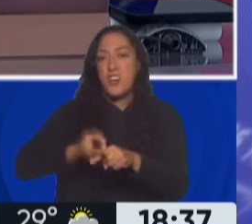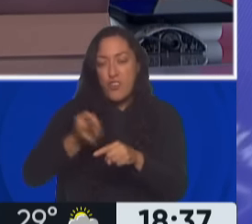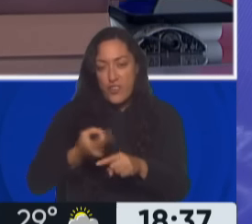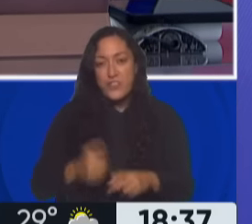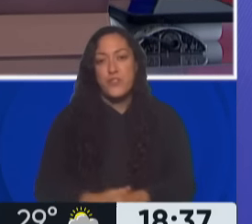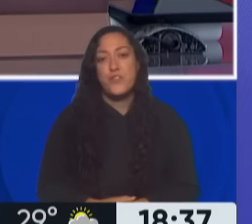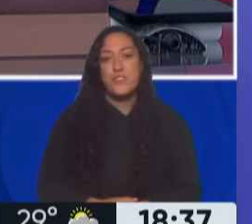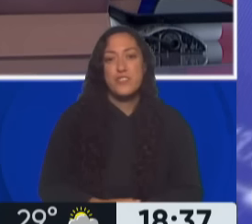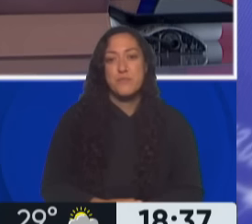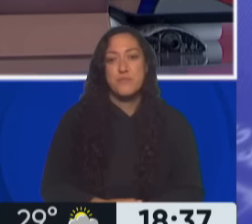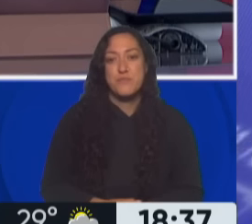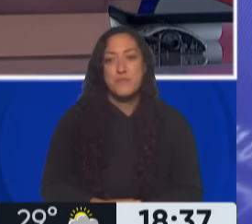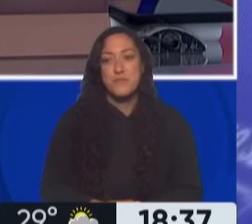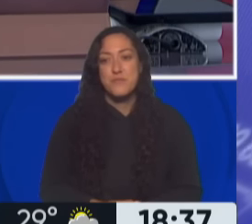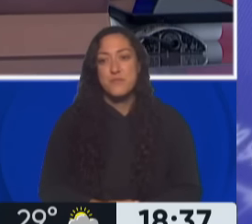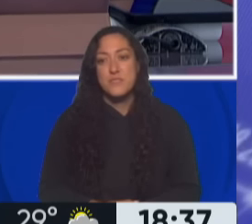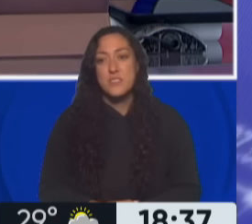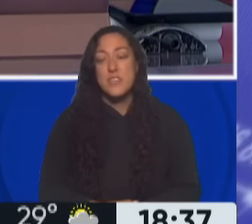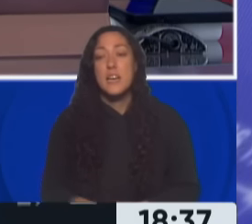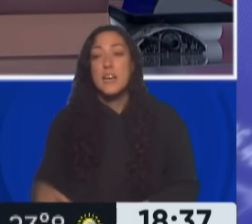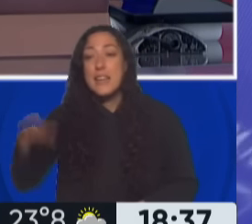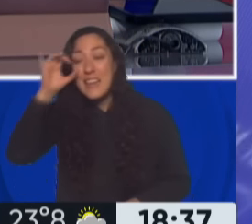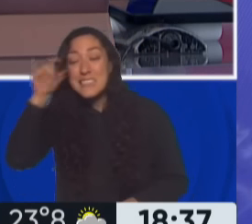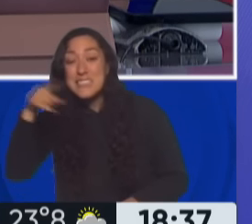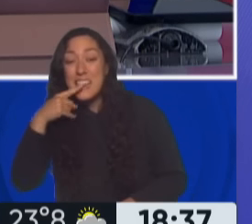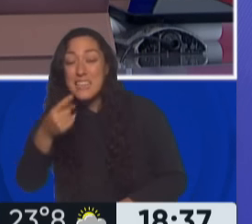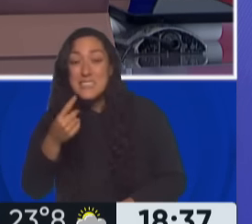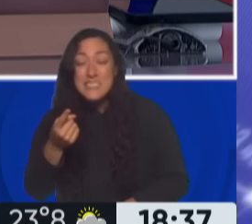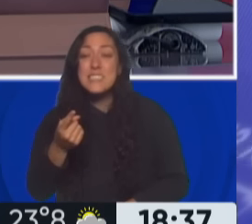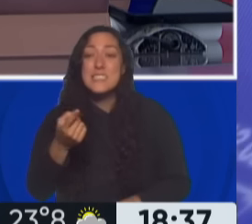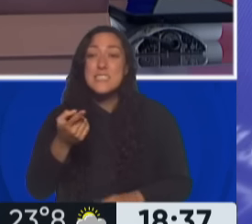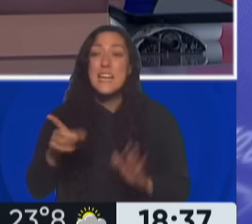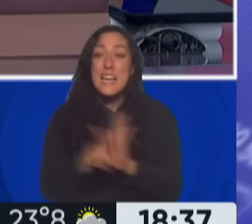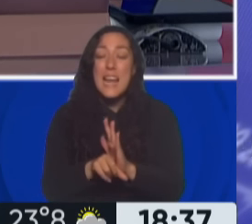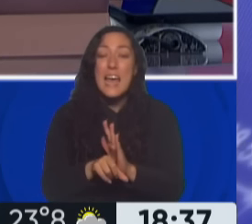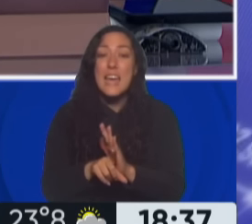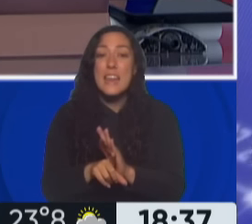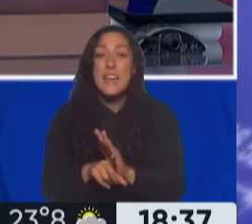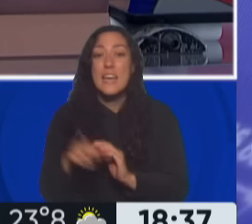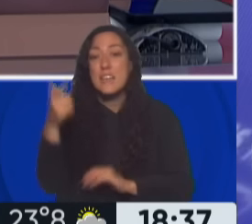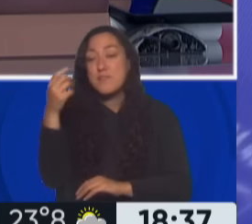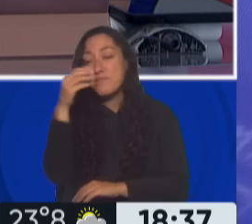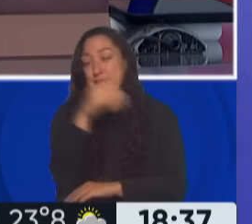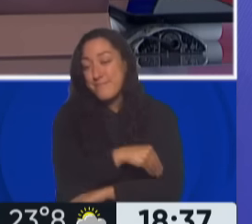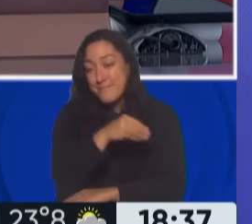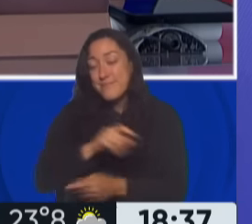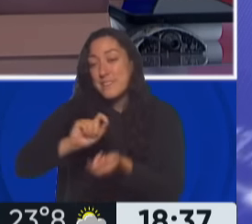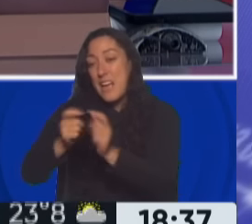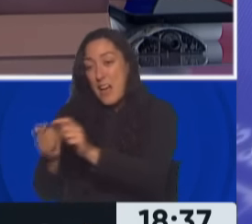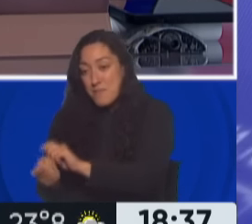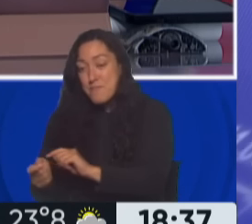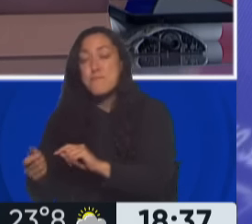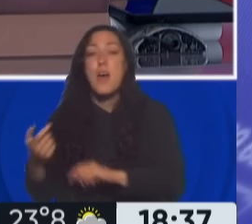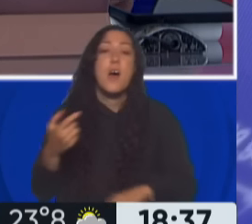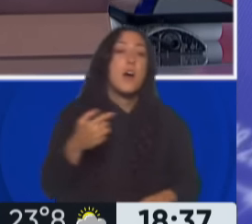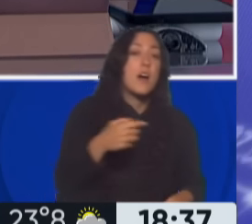justamente la decisión de Delcy Rodríguez, que ella misma dijo, vengo con la reforma de la ley de hidrocarburos, con Trump que se reunió con los petroleros que